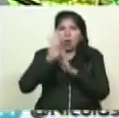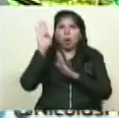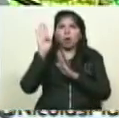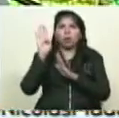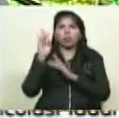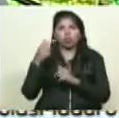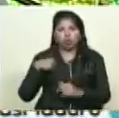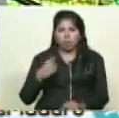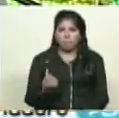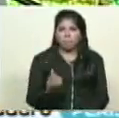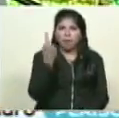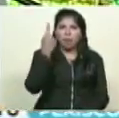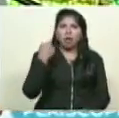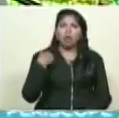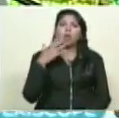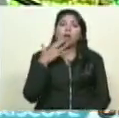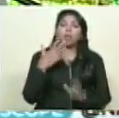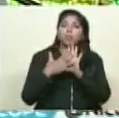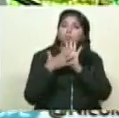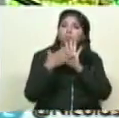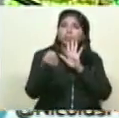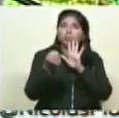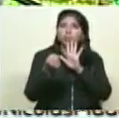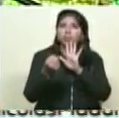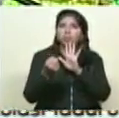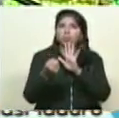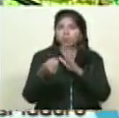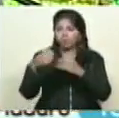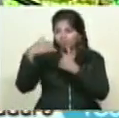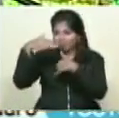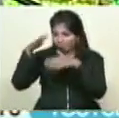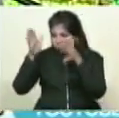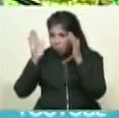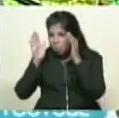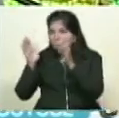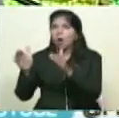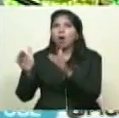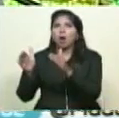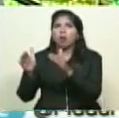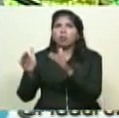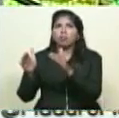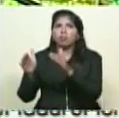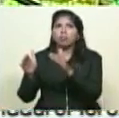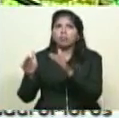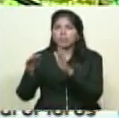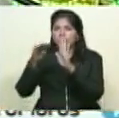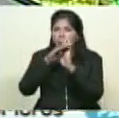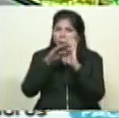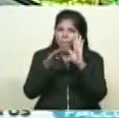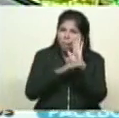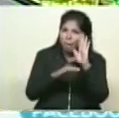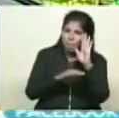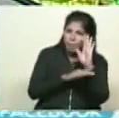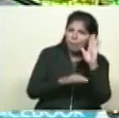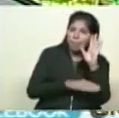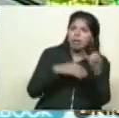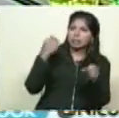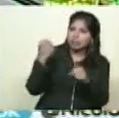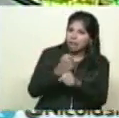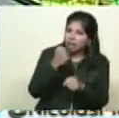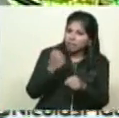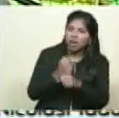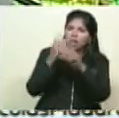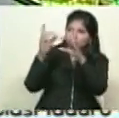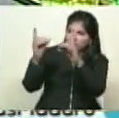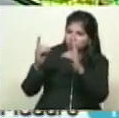primero que voy a dar el ejemplo de dedicación y atención a la agenda de trabajo, a la agenda de decisiones